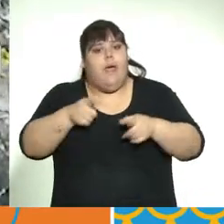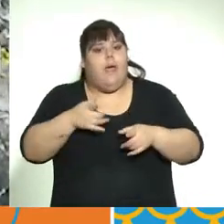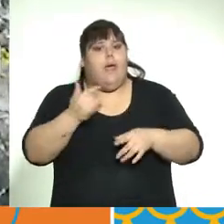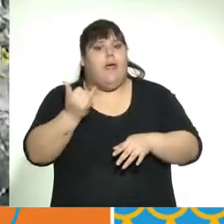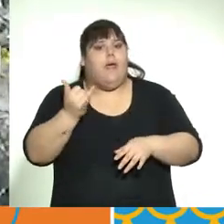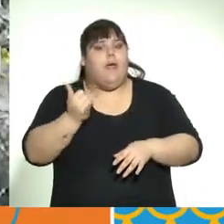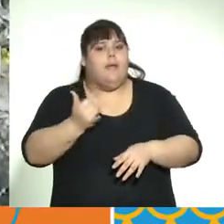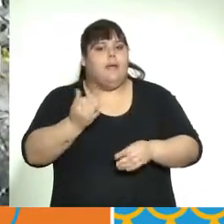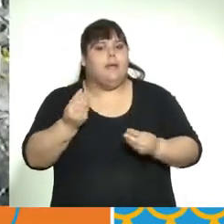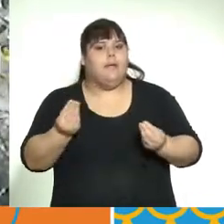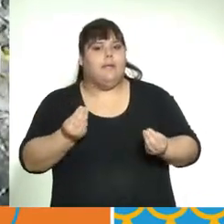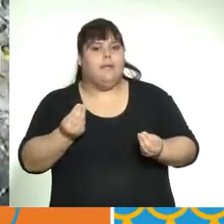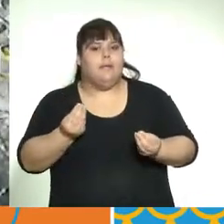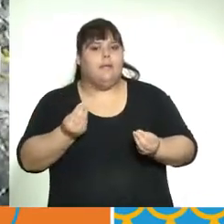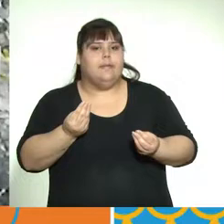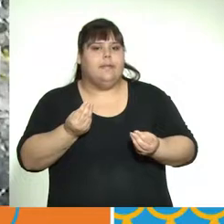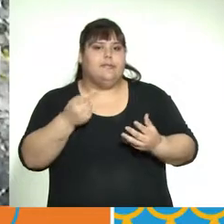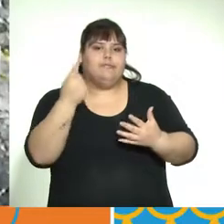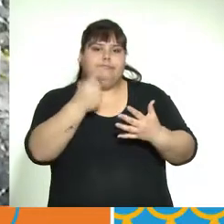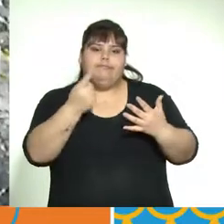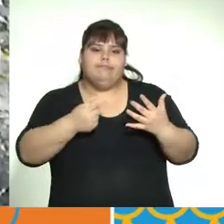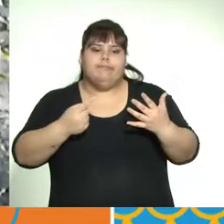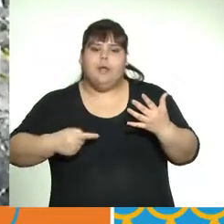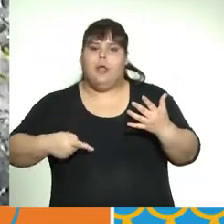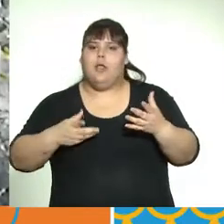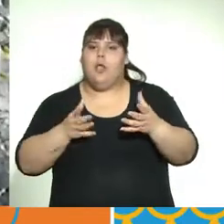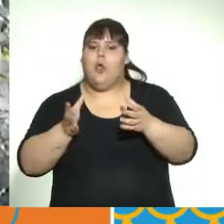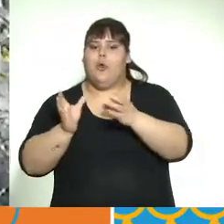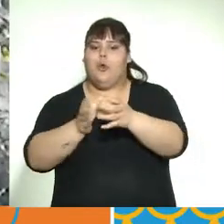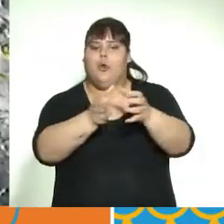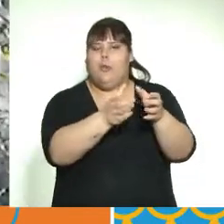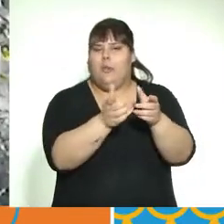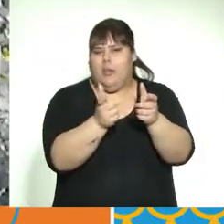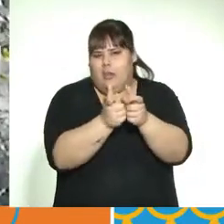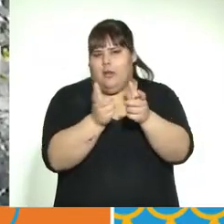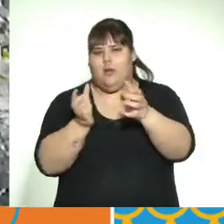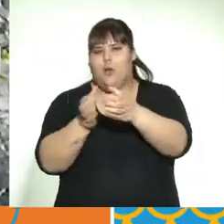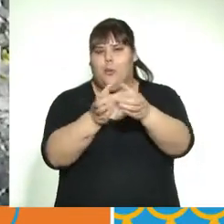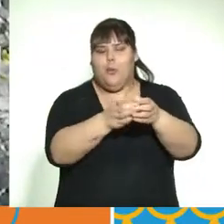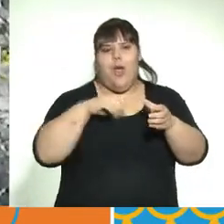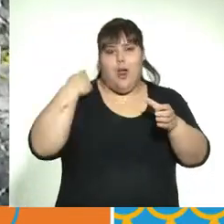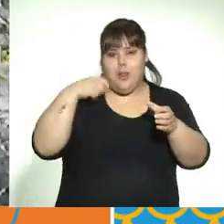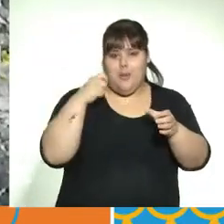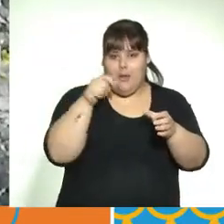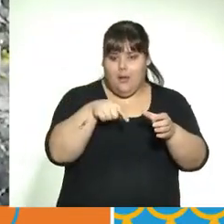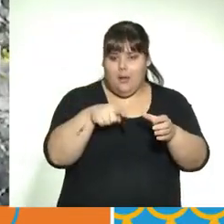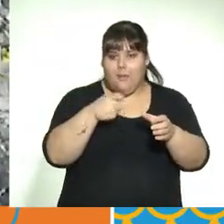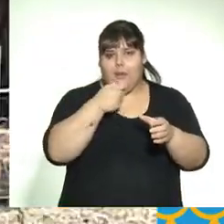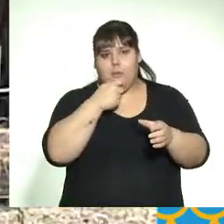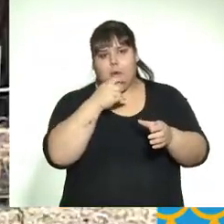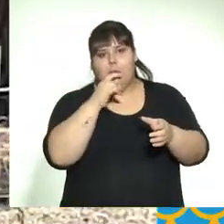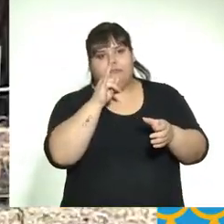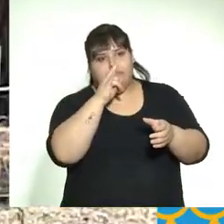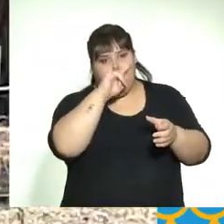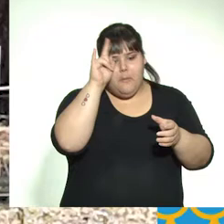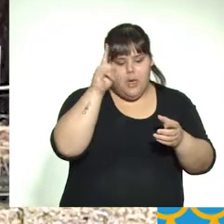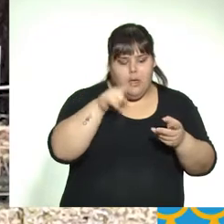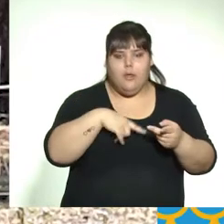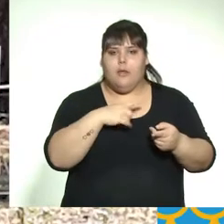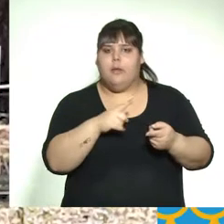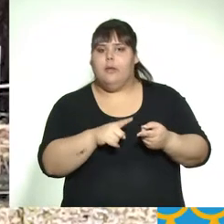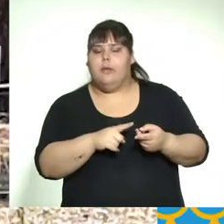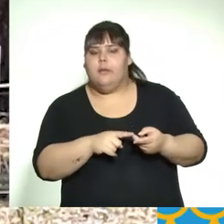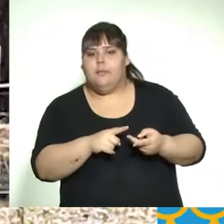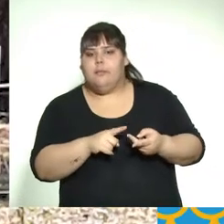Y también tenemos varios grupitos chiquitos de animales de granja, como por ejemplo